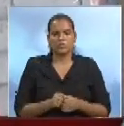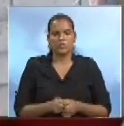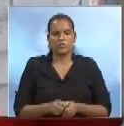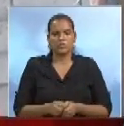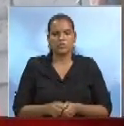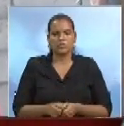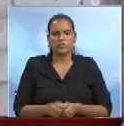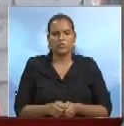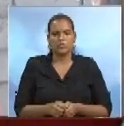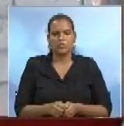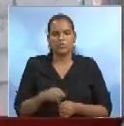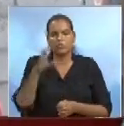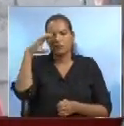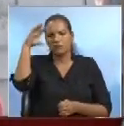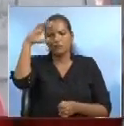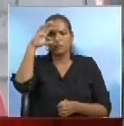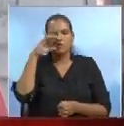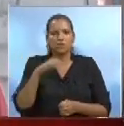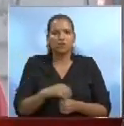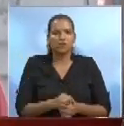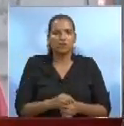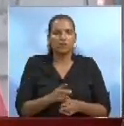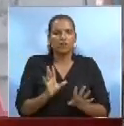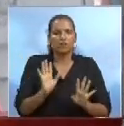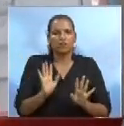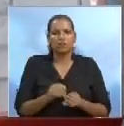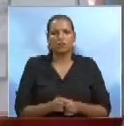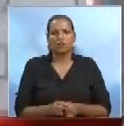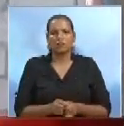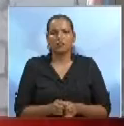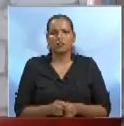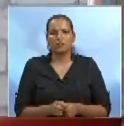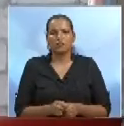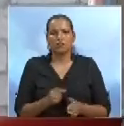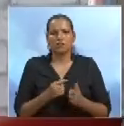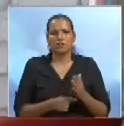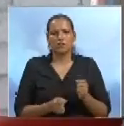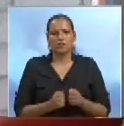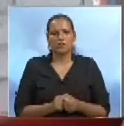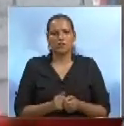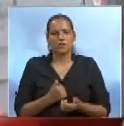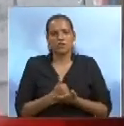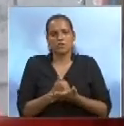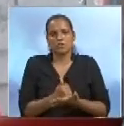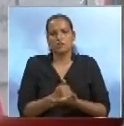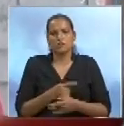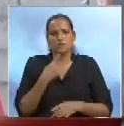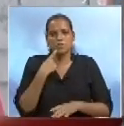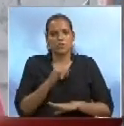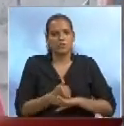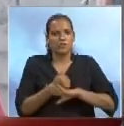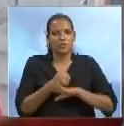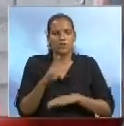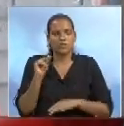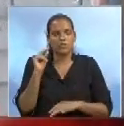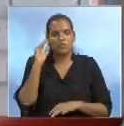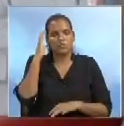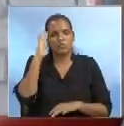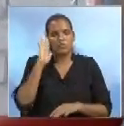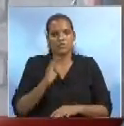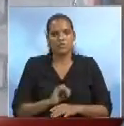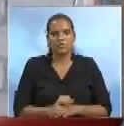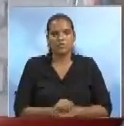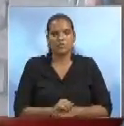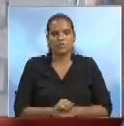van a hacer? ¿Cómo van a buscar una nueva vivienda? O sea, buscar, no sé, pues, si es que se va a dar algún tipo de ayuda, hasta dónde